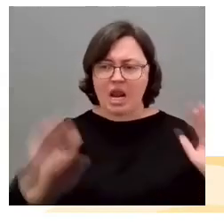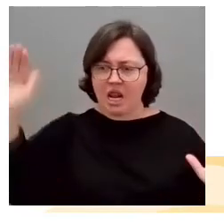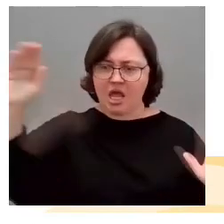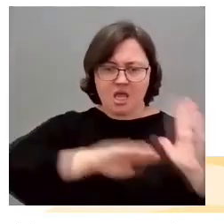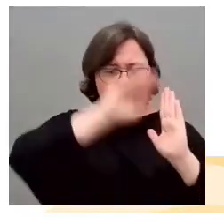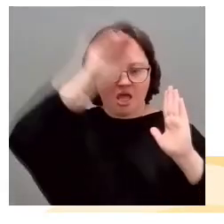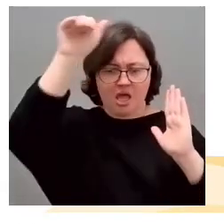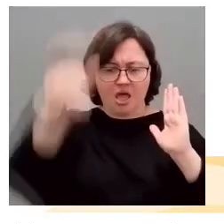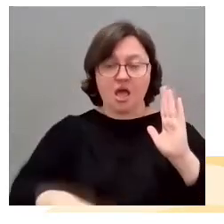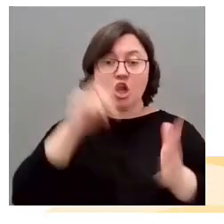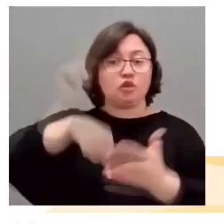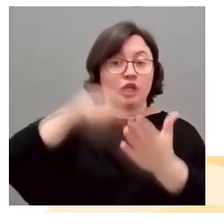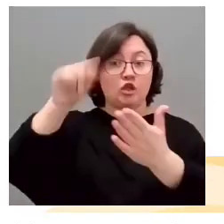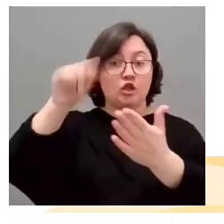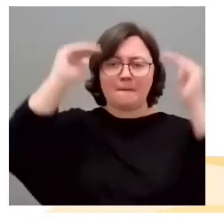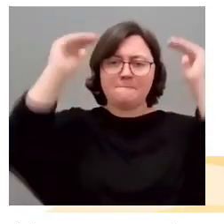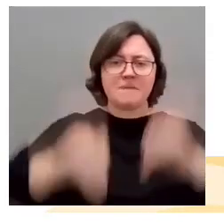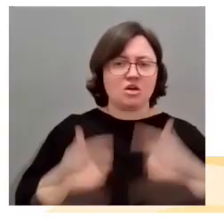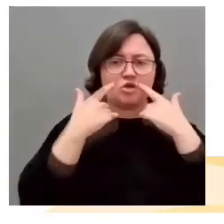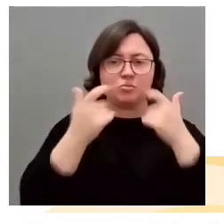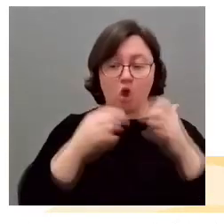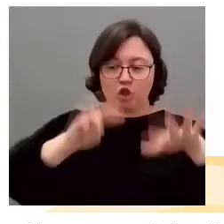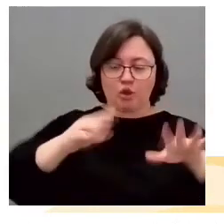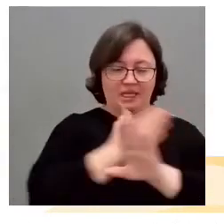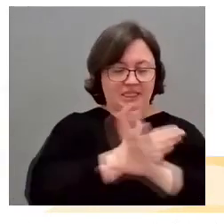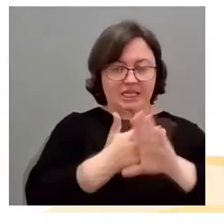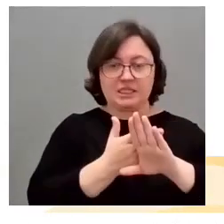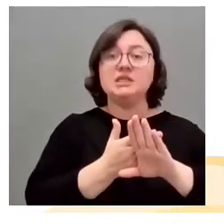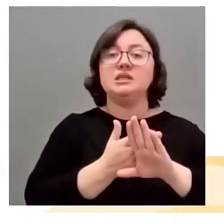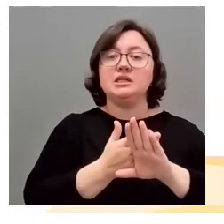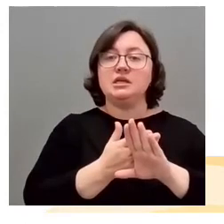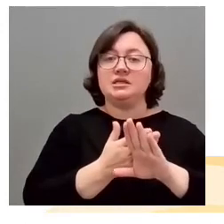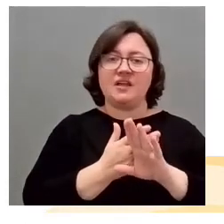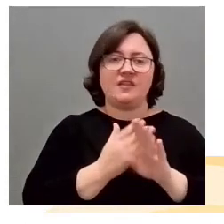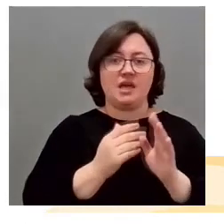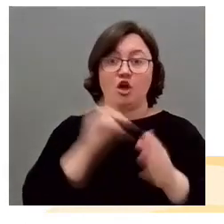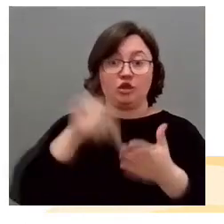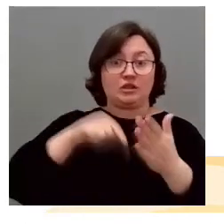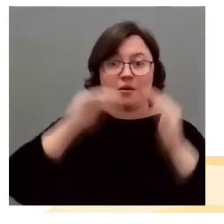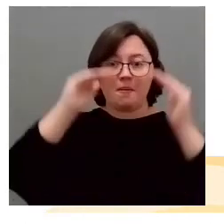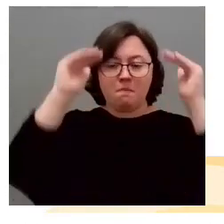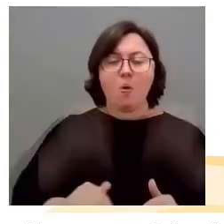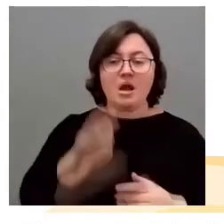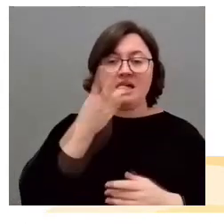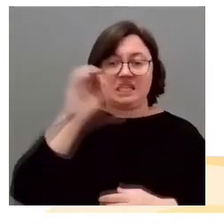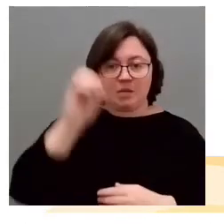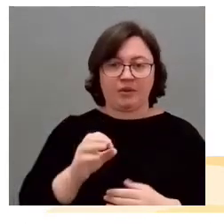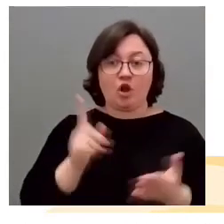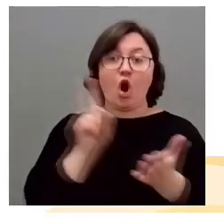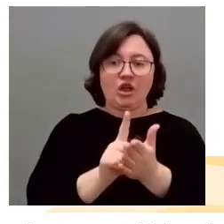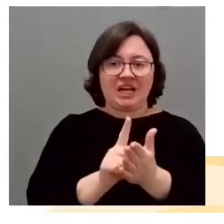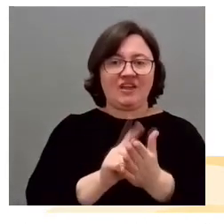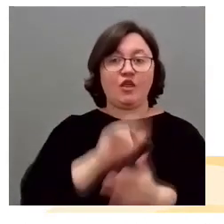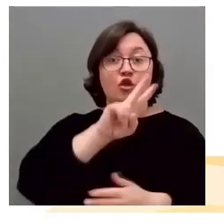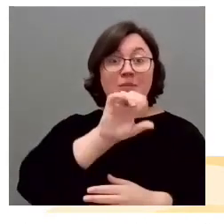la contratación en estos primeros 8 meses del año en un 30%, volvemos, insisto, otra vez a los datos